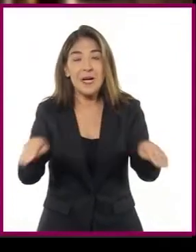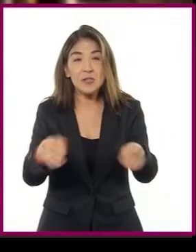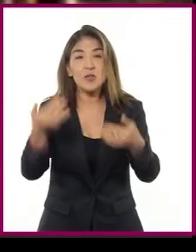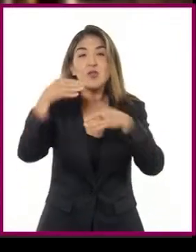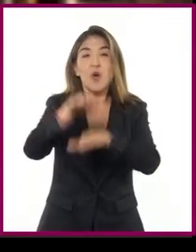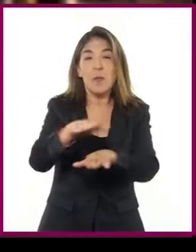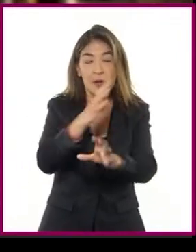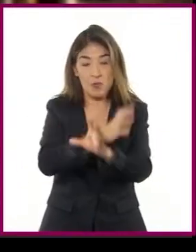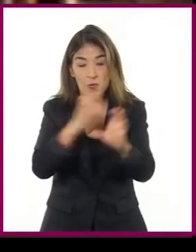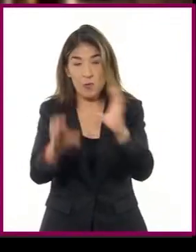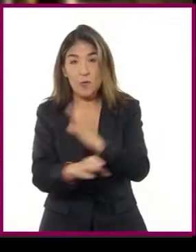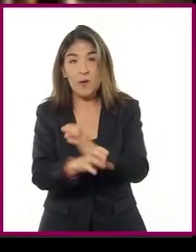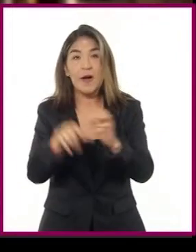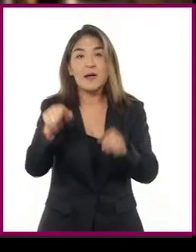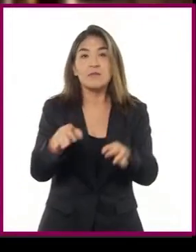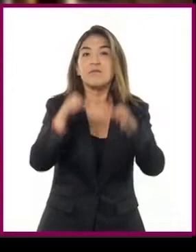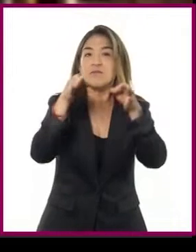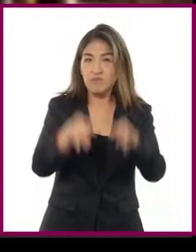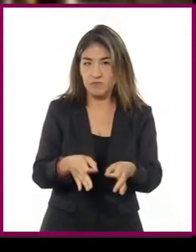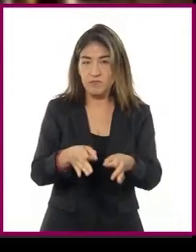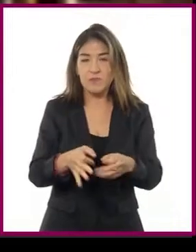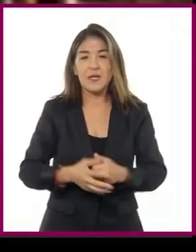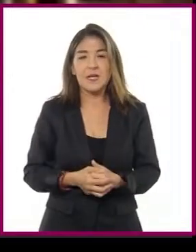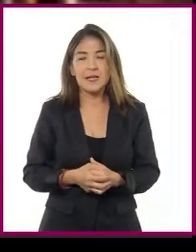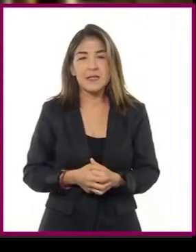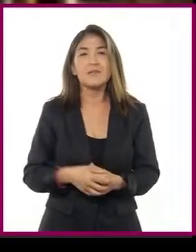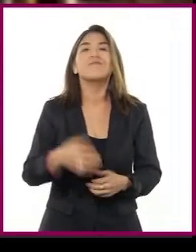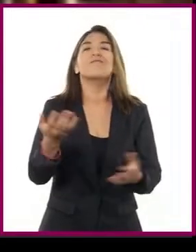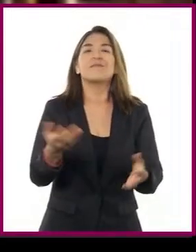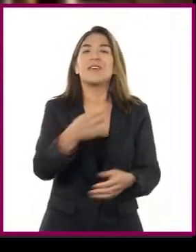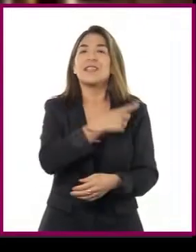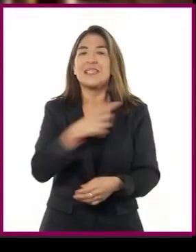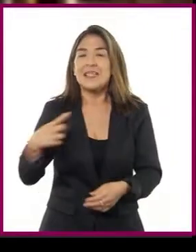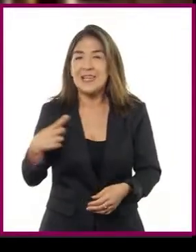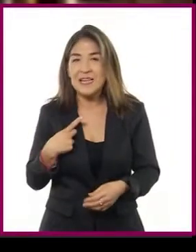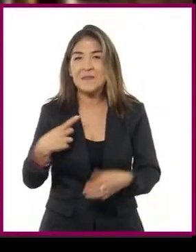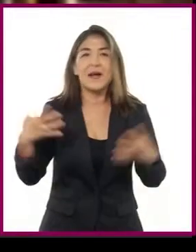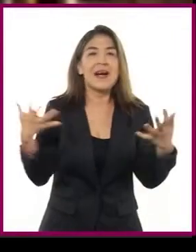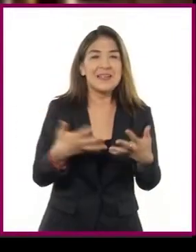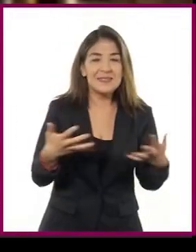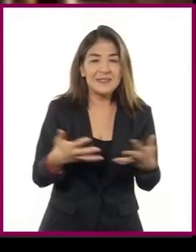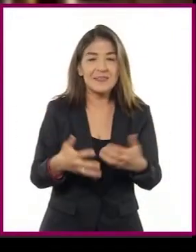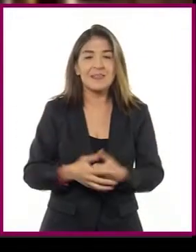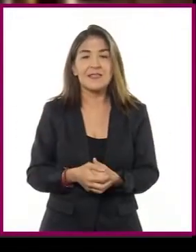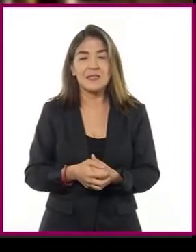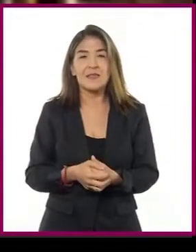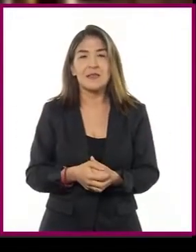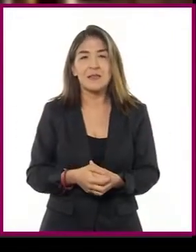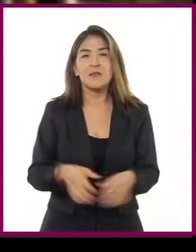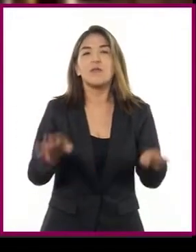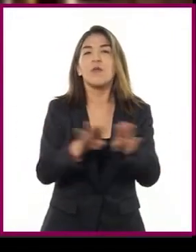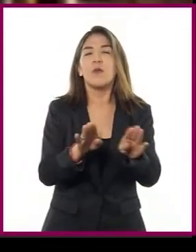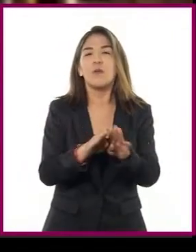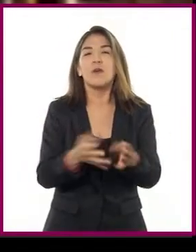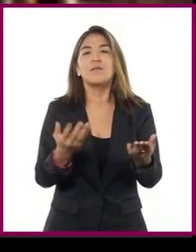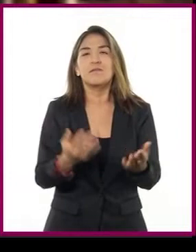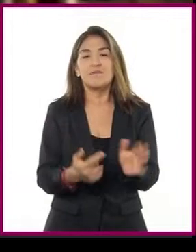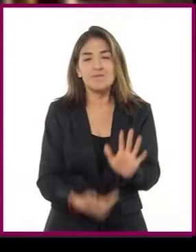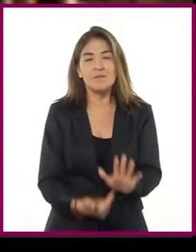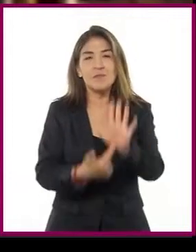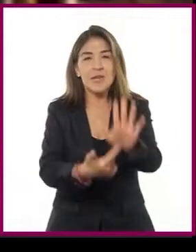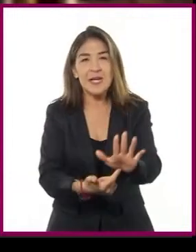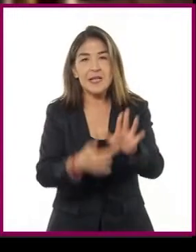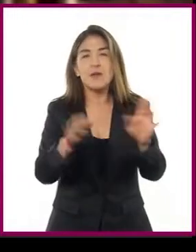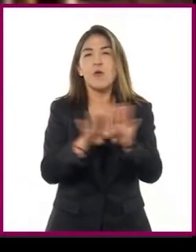los objetos reales, se tuvieron que realizar representaciones de